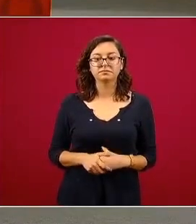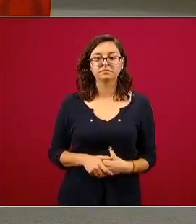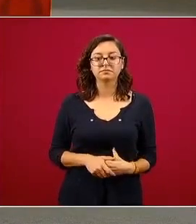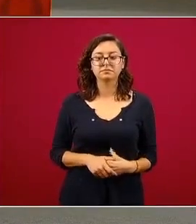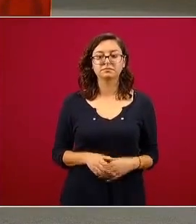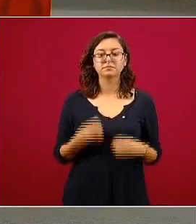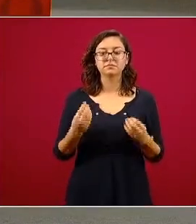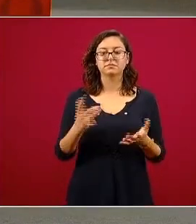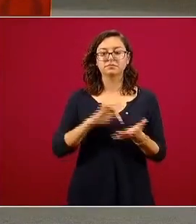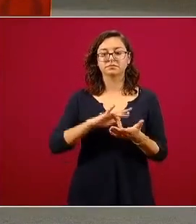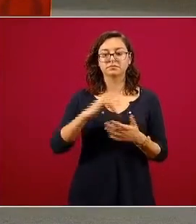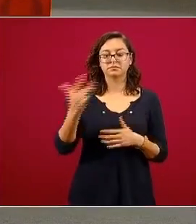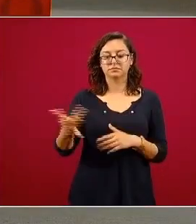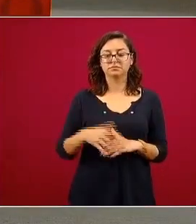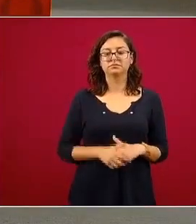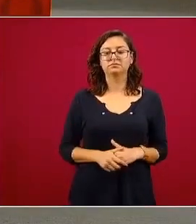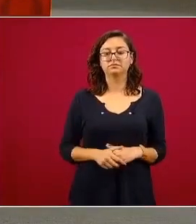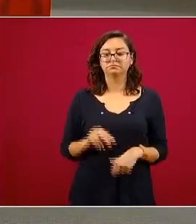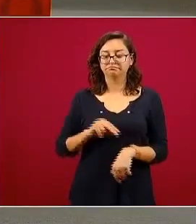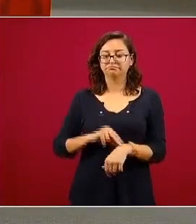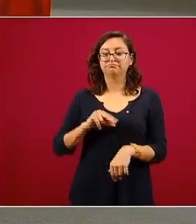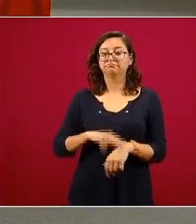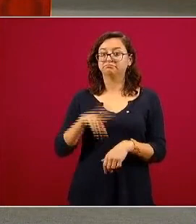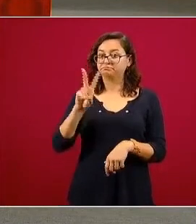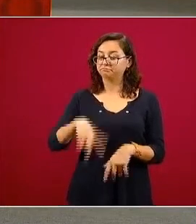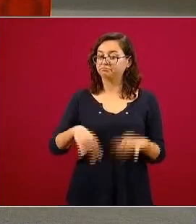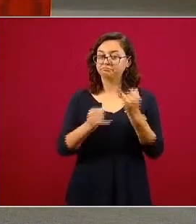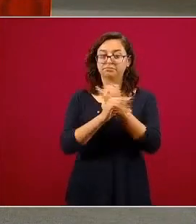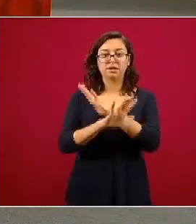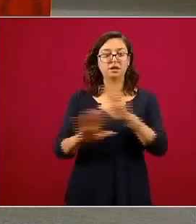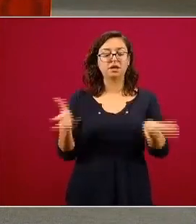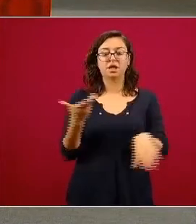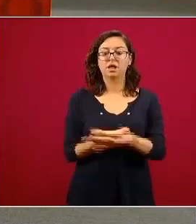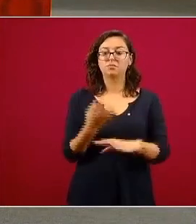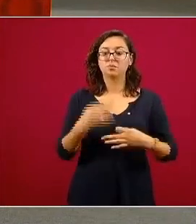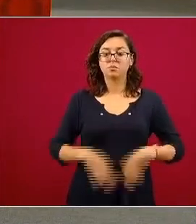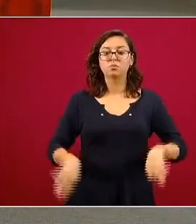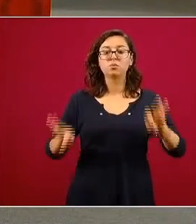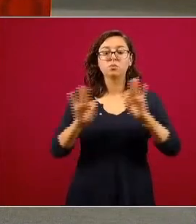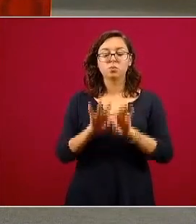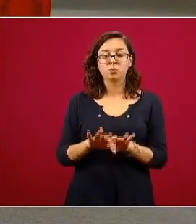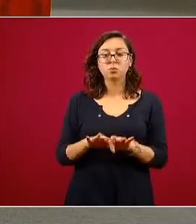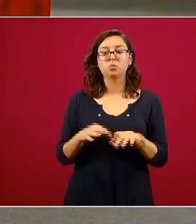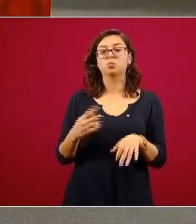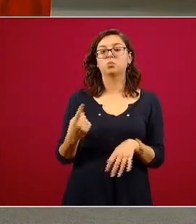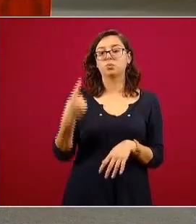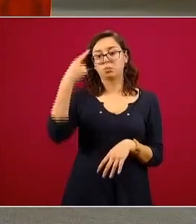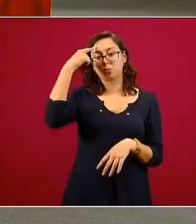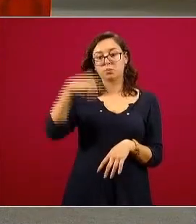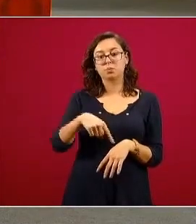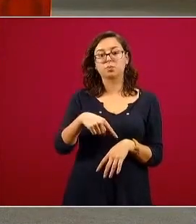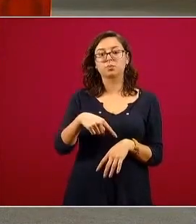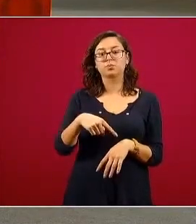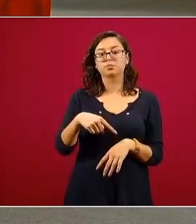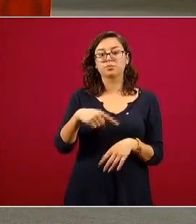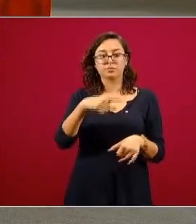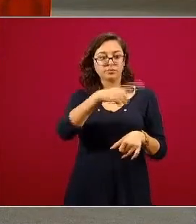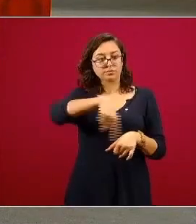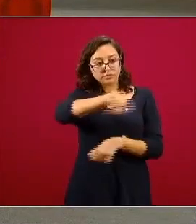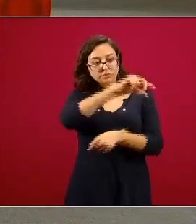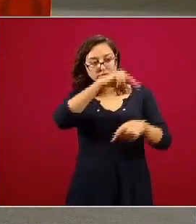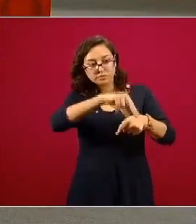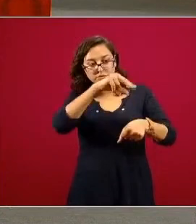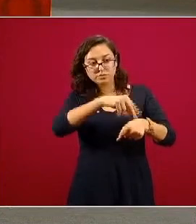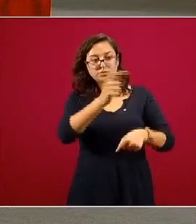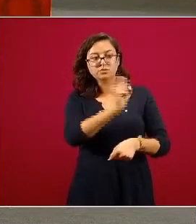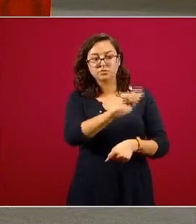Muchas gracias, doctor Simoncagua. Definitivamente información muy importante, no solamente para el personal profesional de la